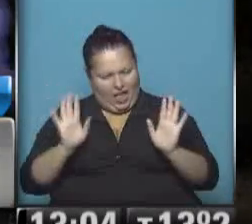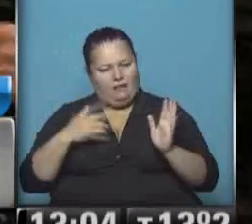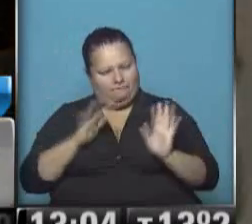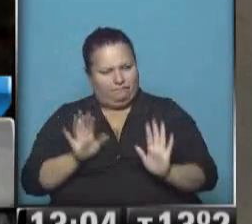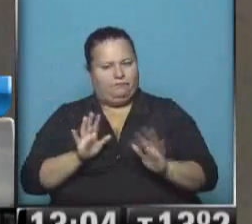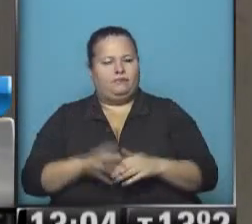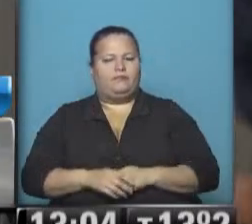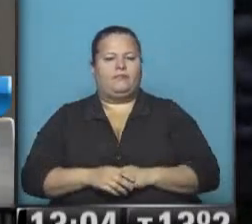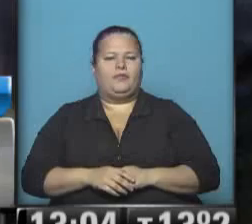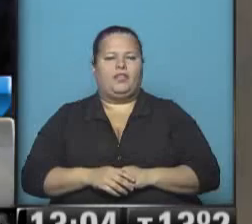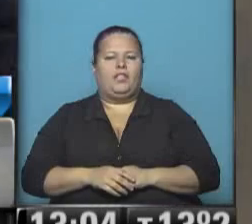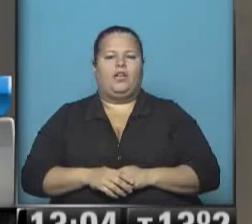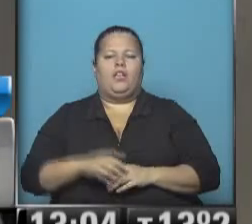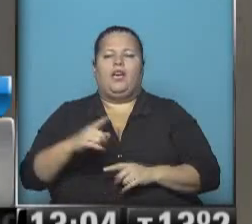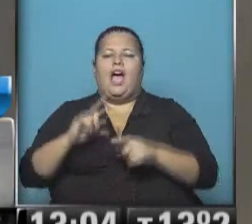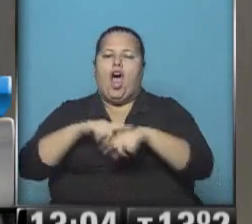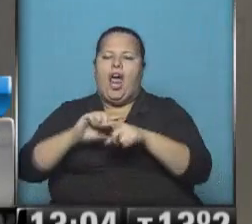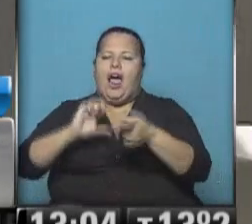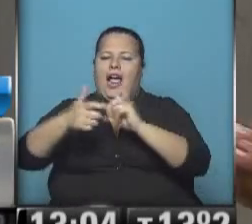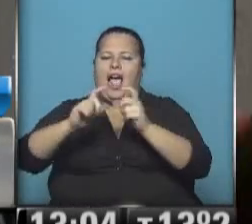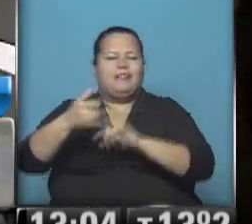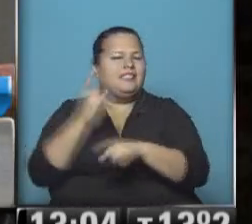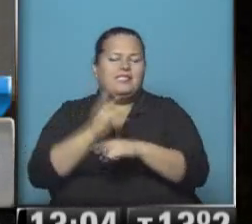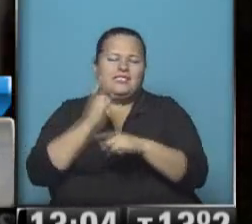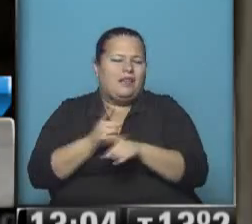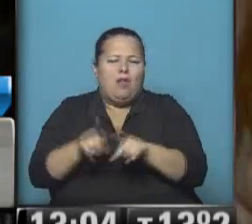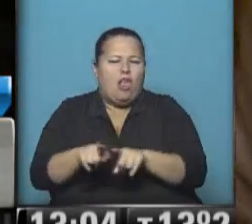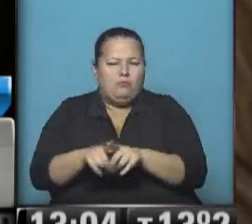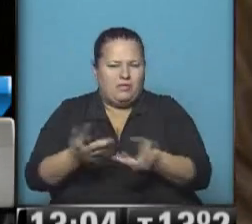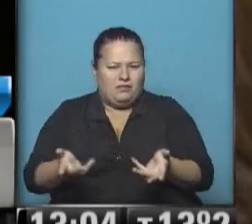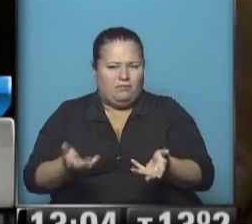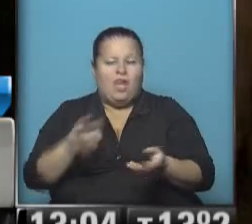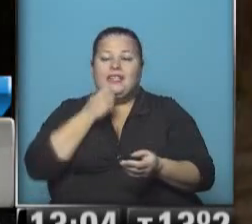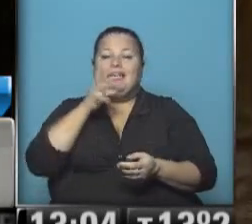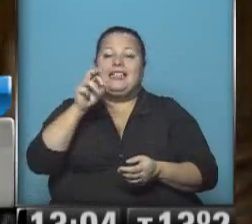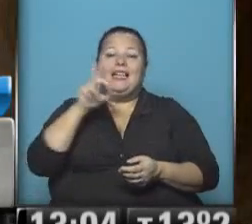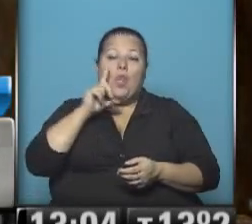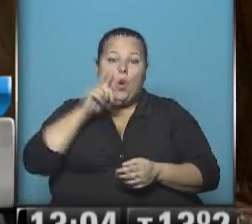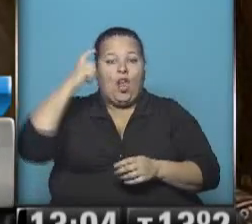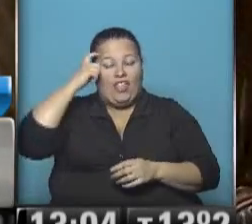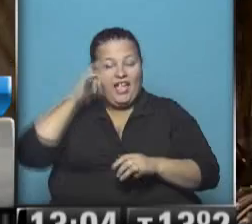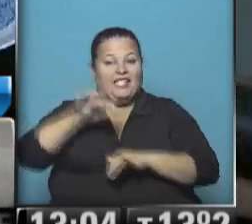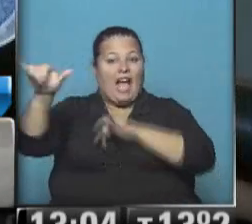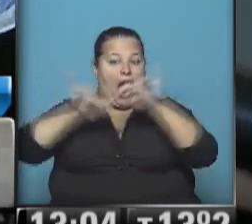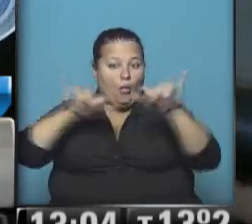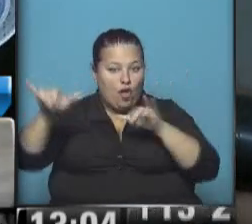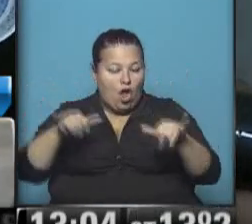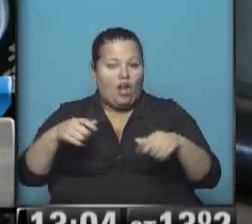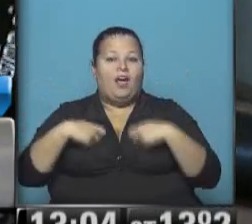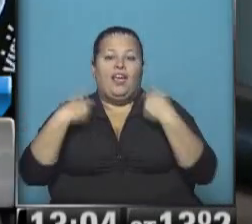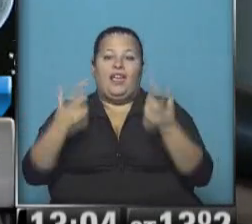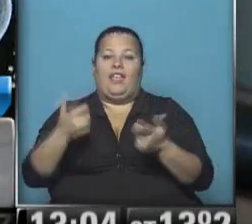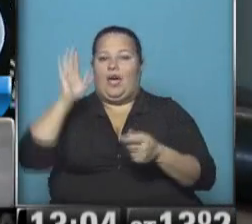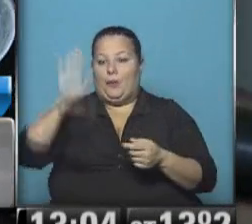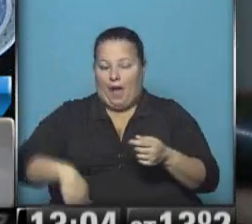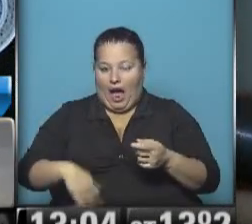eh Son reprogramaciones que se hacen habitualmente y si el 30 de julio hay 10 vuelos que nosotros dimos de